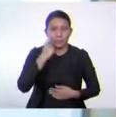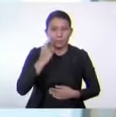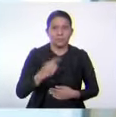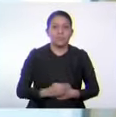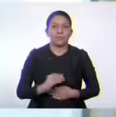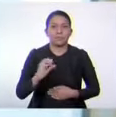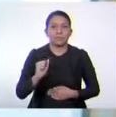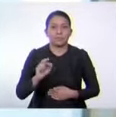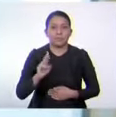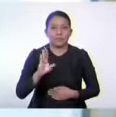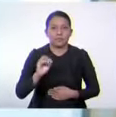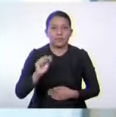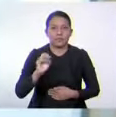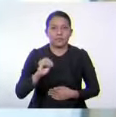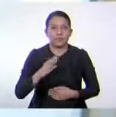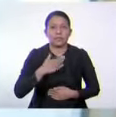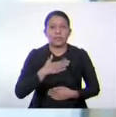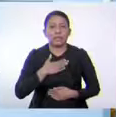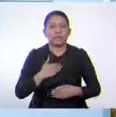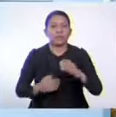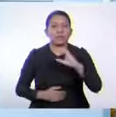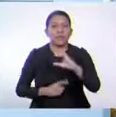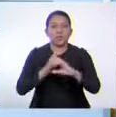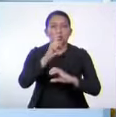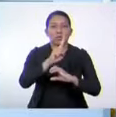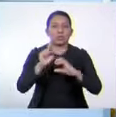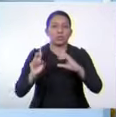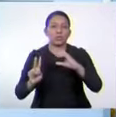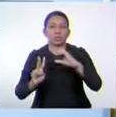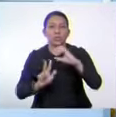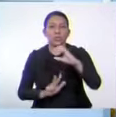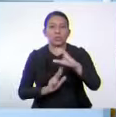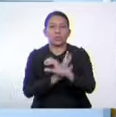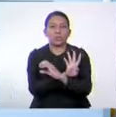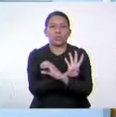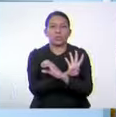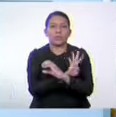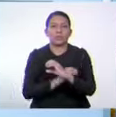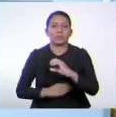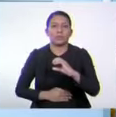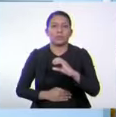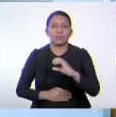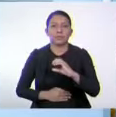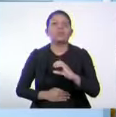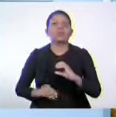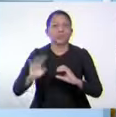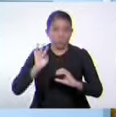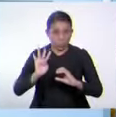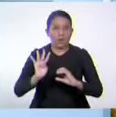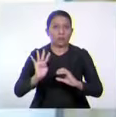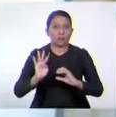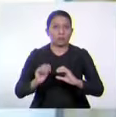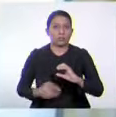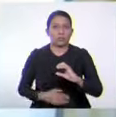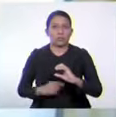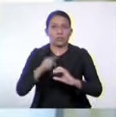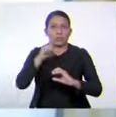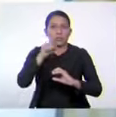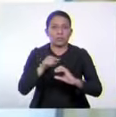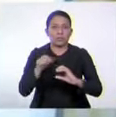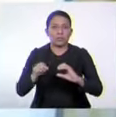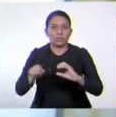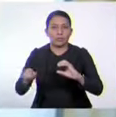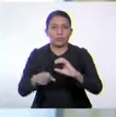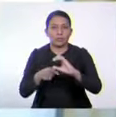tiene un lóbulo, 2 lóbulos, 3 lóbulos, 4 lóbulos, 4 enlaces. Si se fijan, está